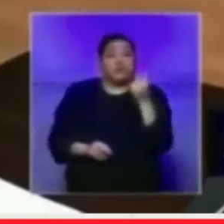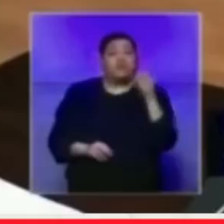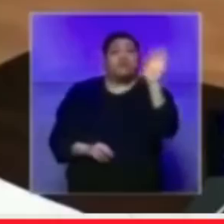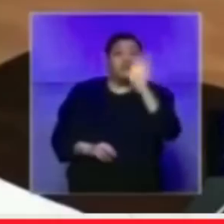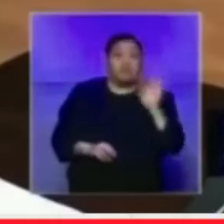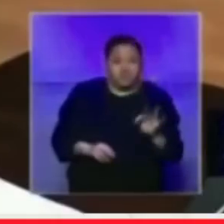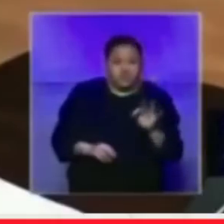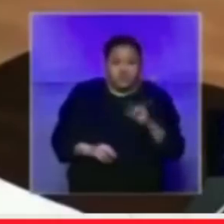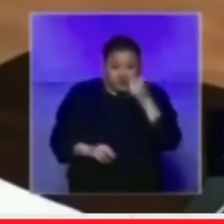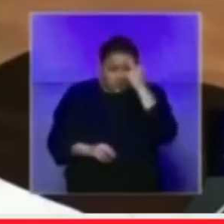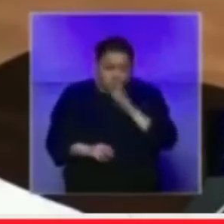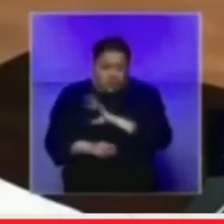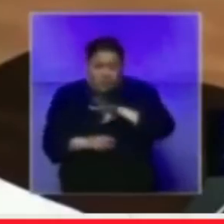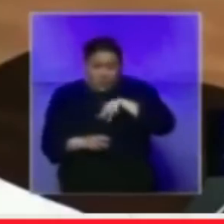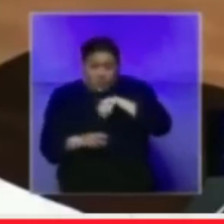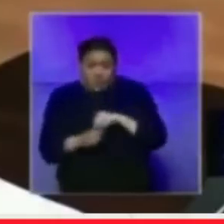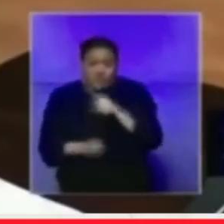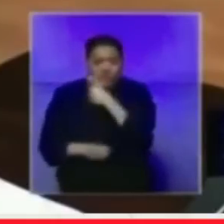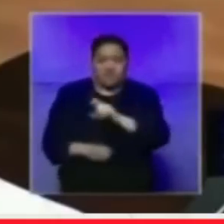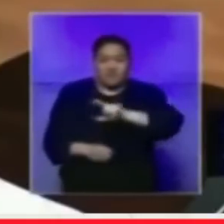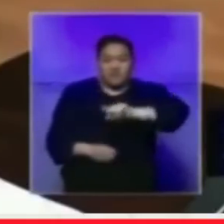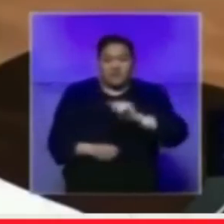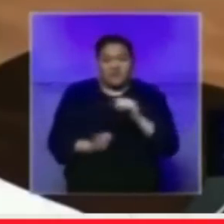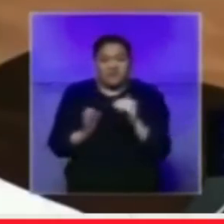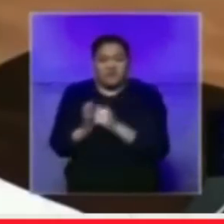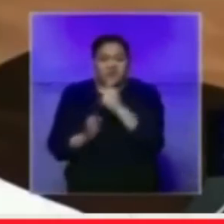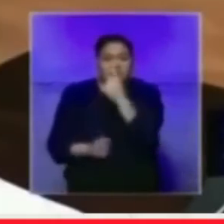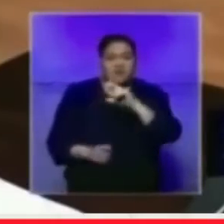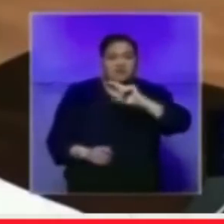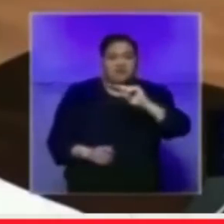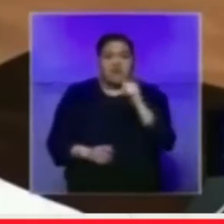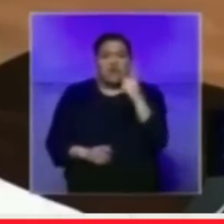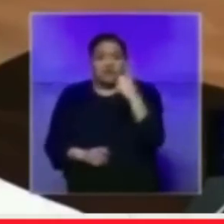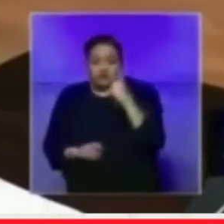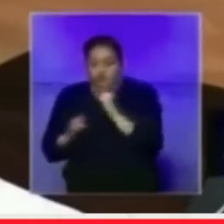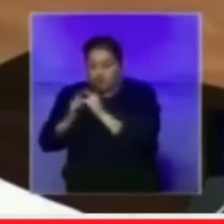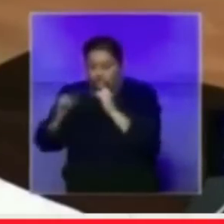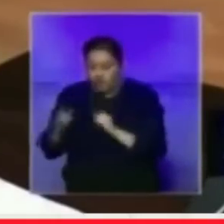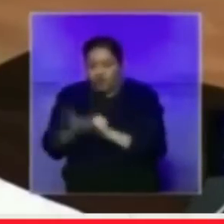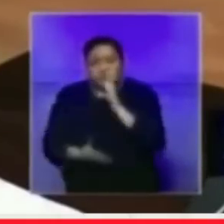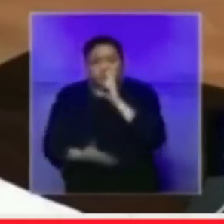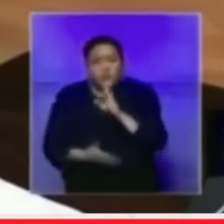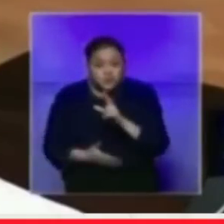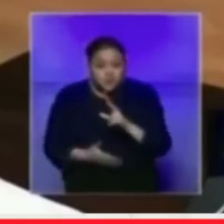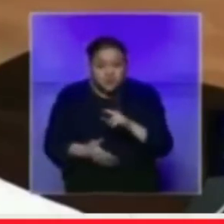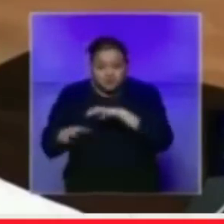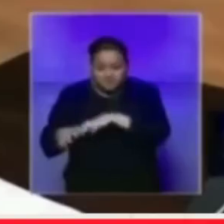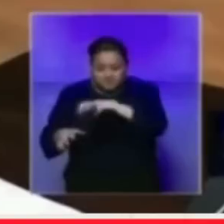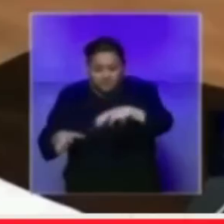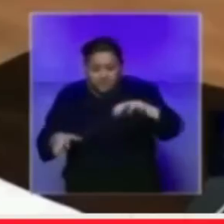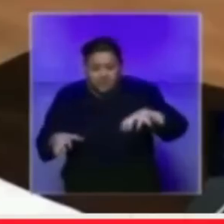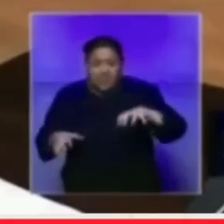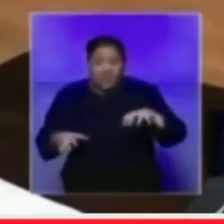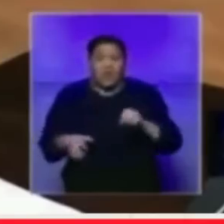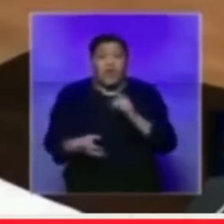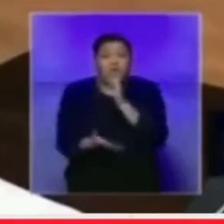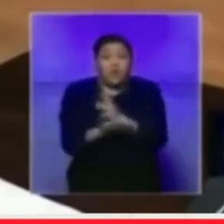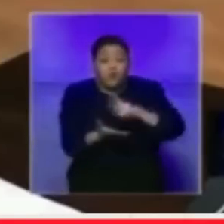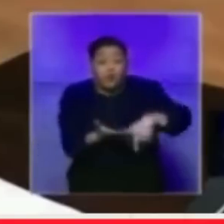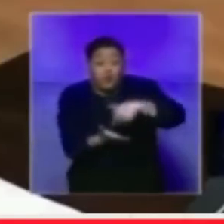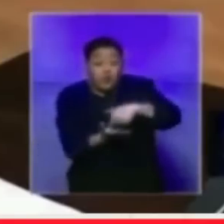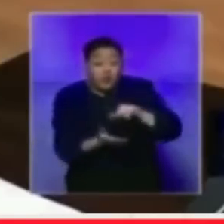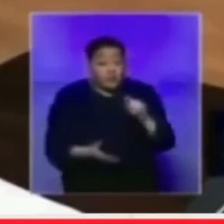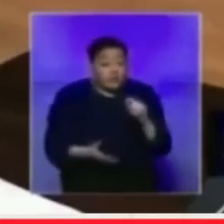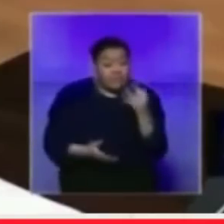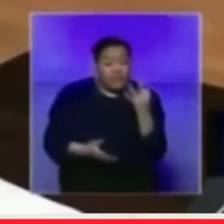99.9% de las 170.181 casillas determinadas por los consejos distritales. Solo 23 centros de votación no